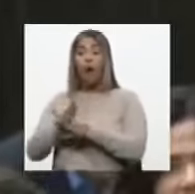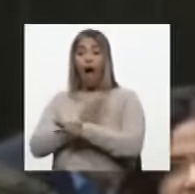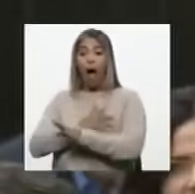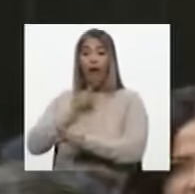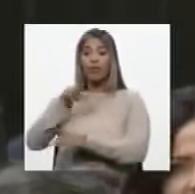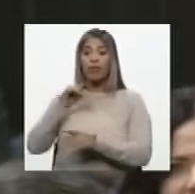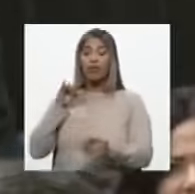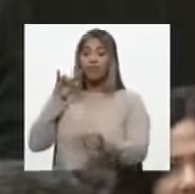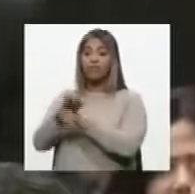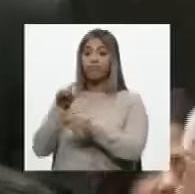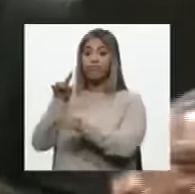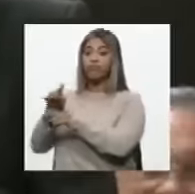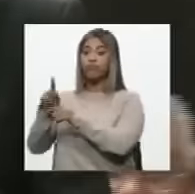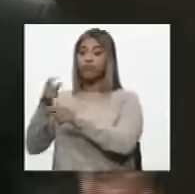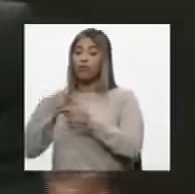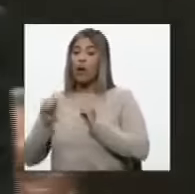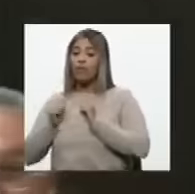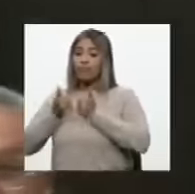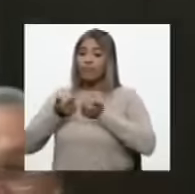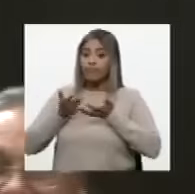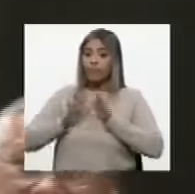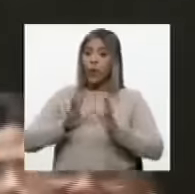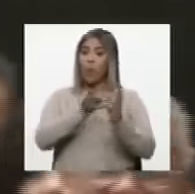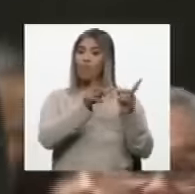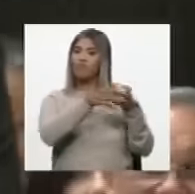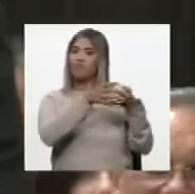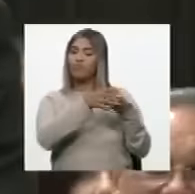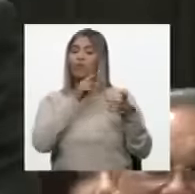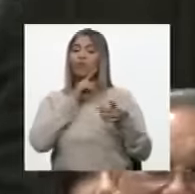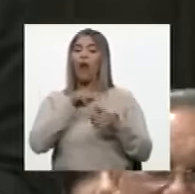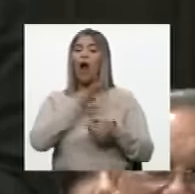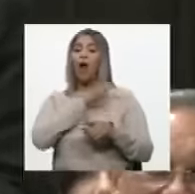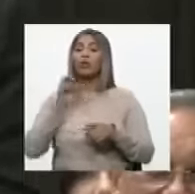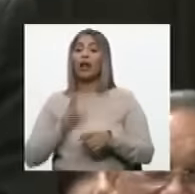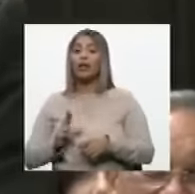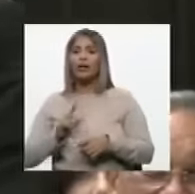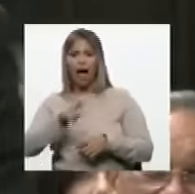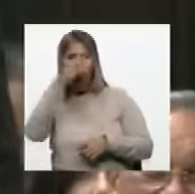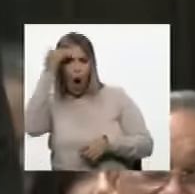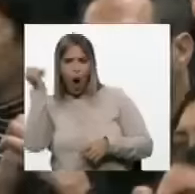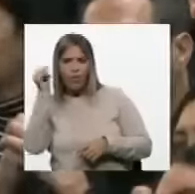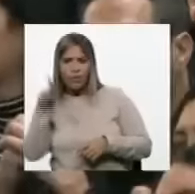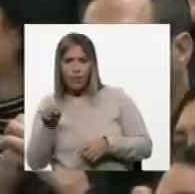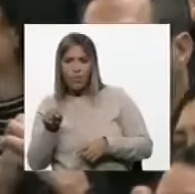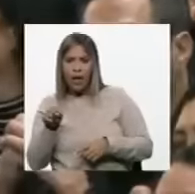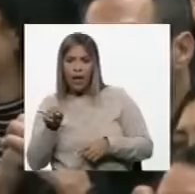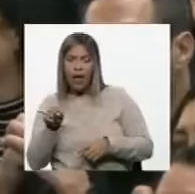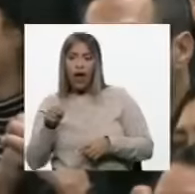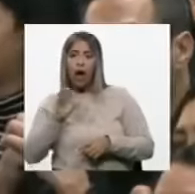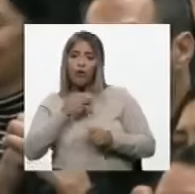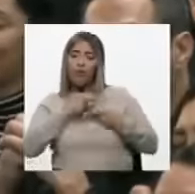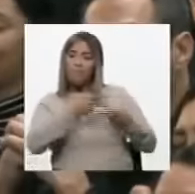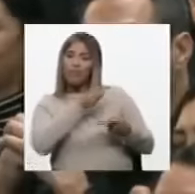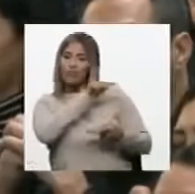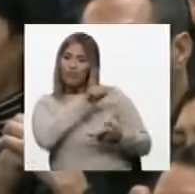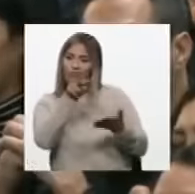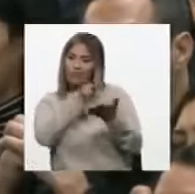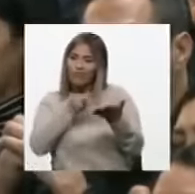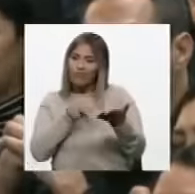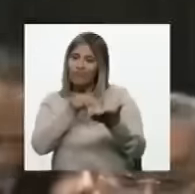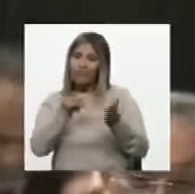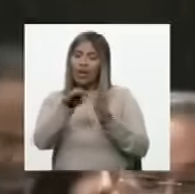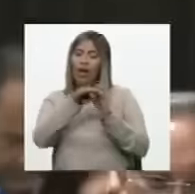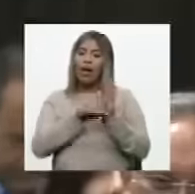venido traicionando sus orígenes de militancia en el Partido Comunista de Costa Rica. O es que se nos olvida también, si no lo invito a leer el texto de